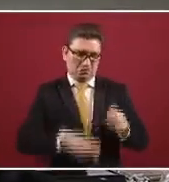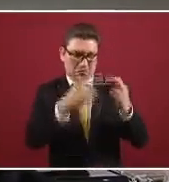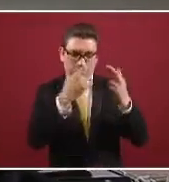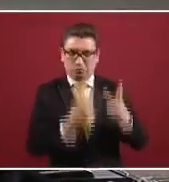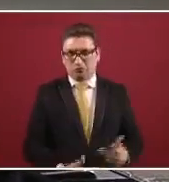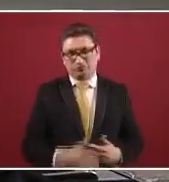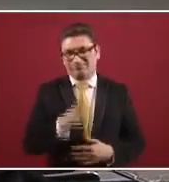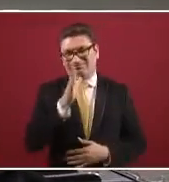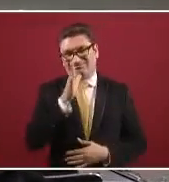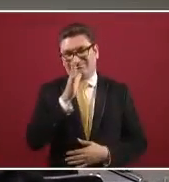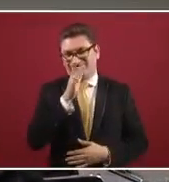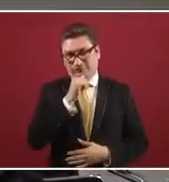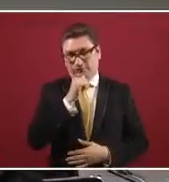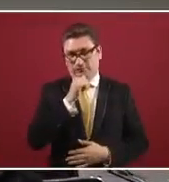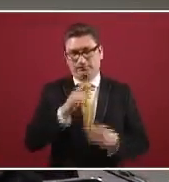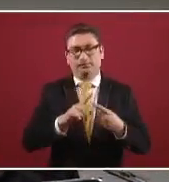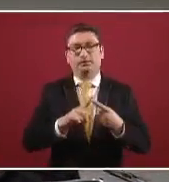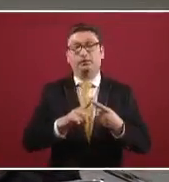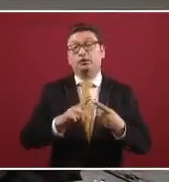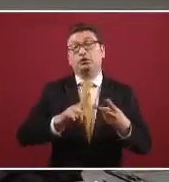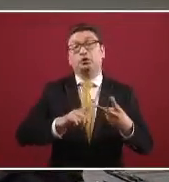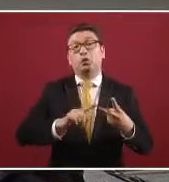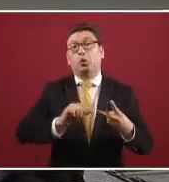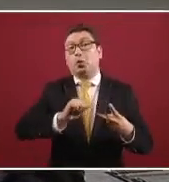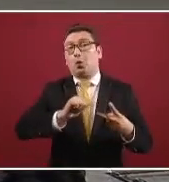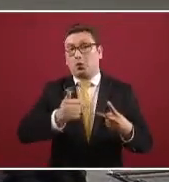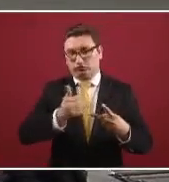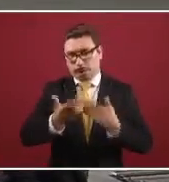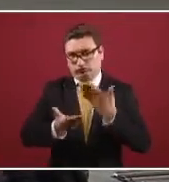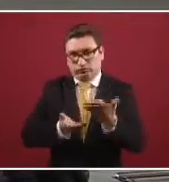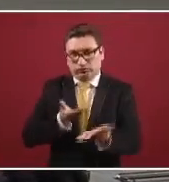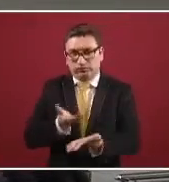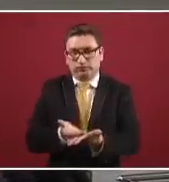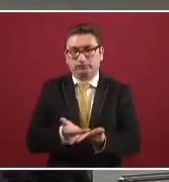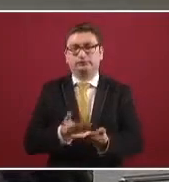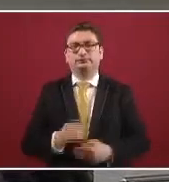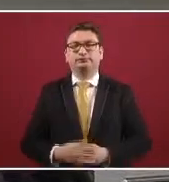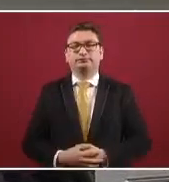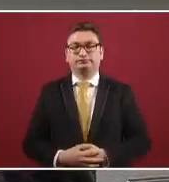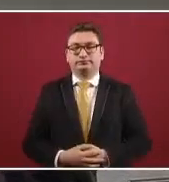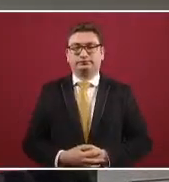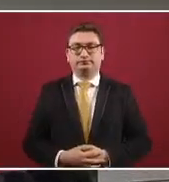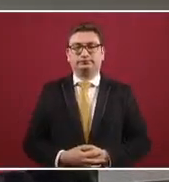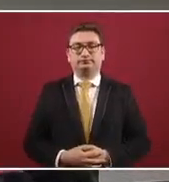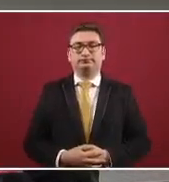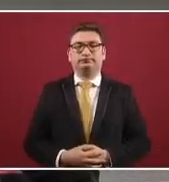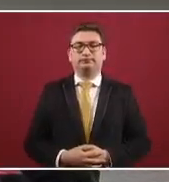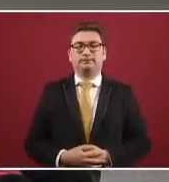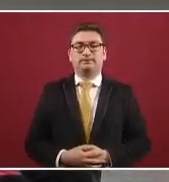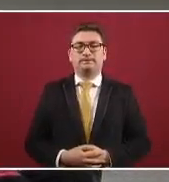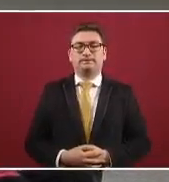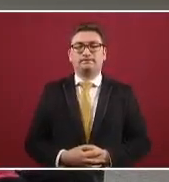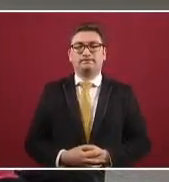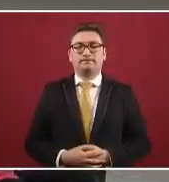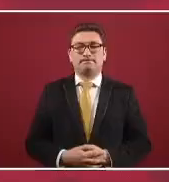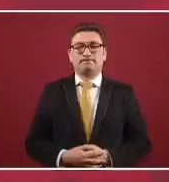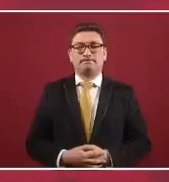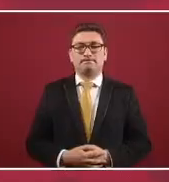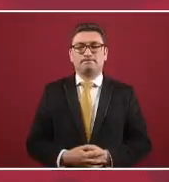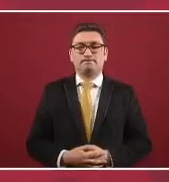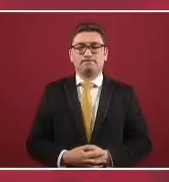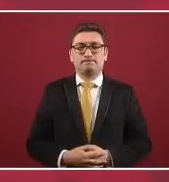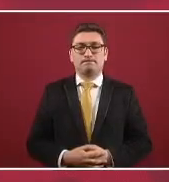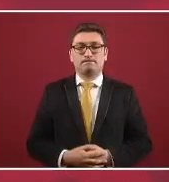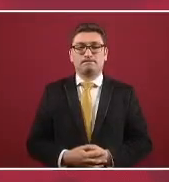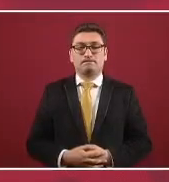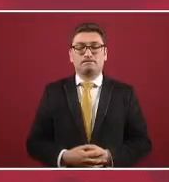Y lo otro que les ofrecí, o mejor dicho, el otro planteamiento, es que no vamos a usar la